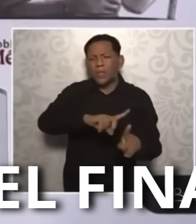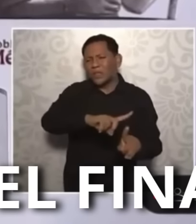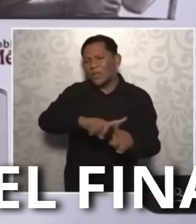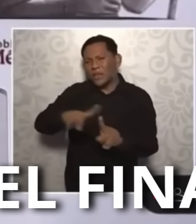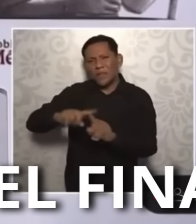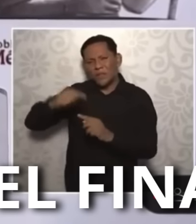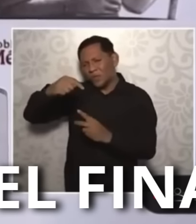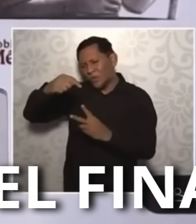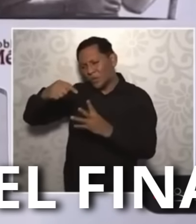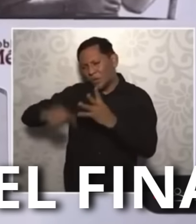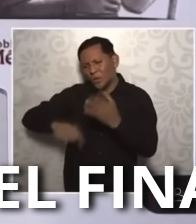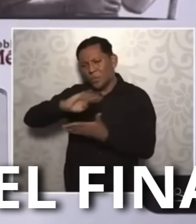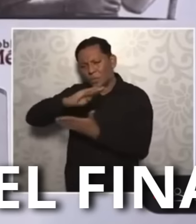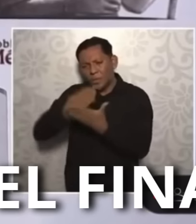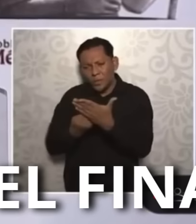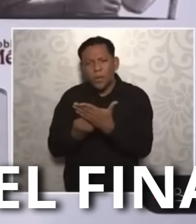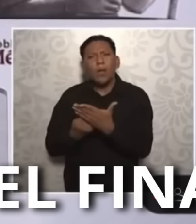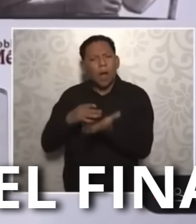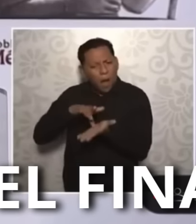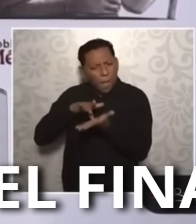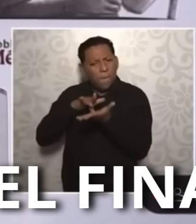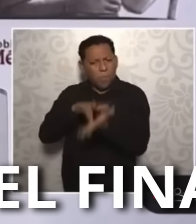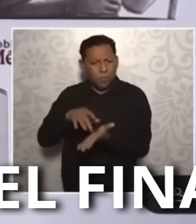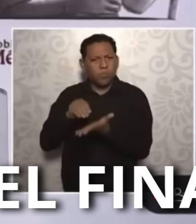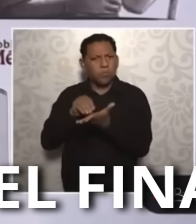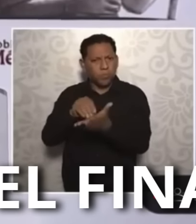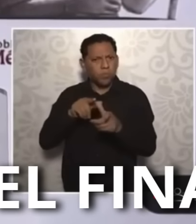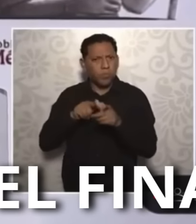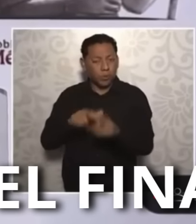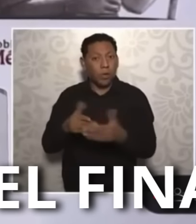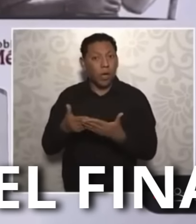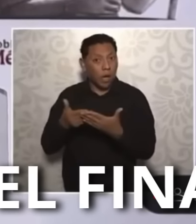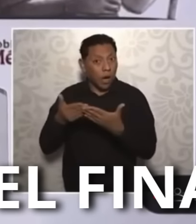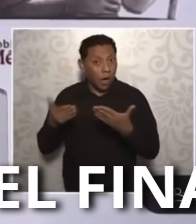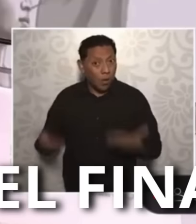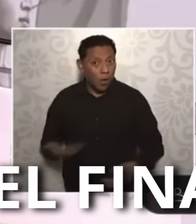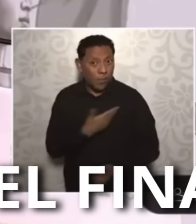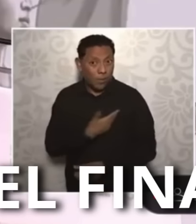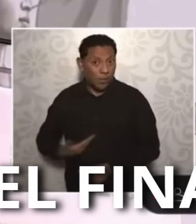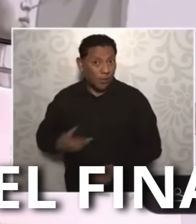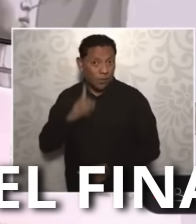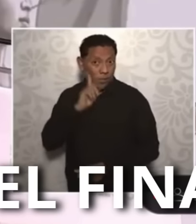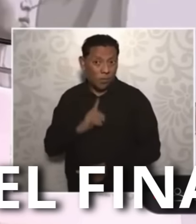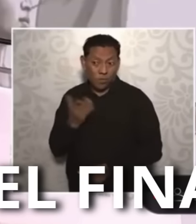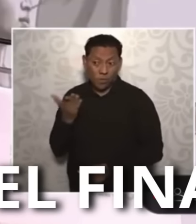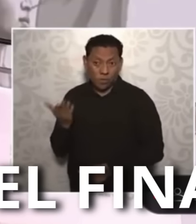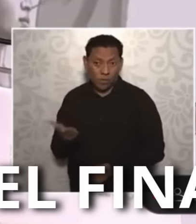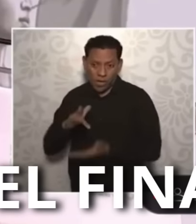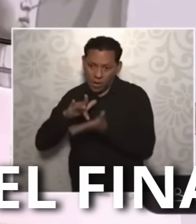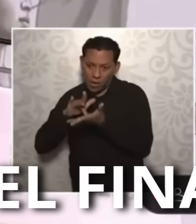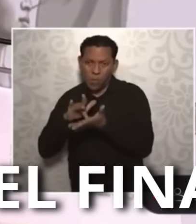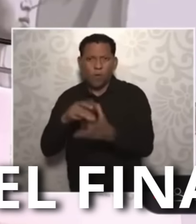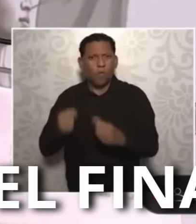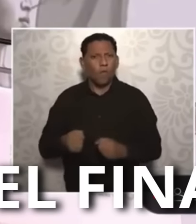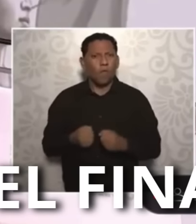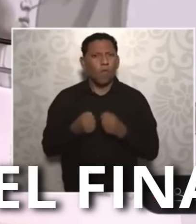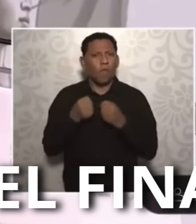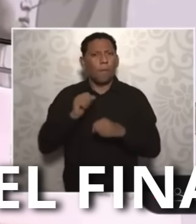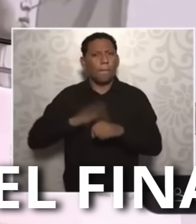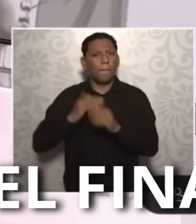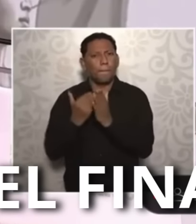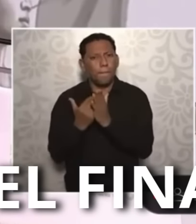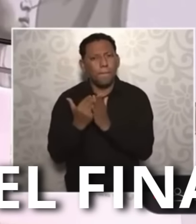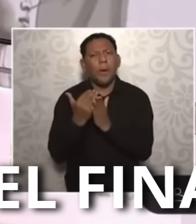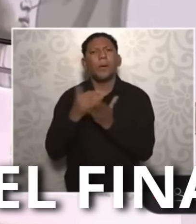programas de bienestar continúan. Ahora, con la presidenta, los programas de bienestar se van a fortalecer para